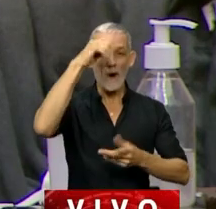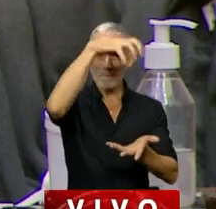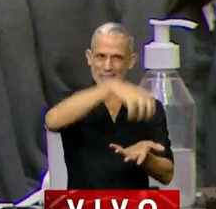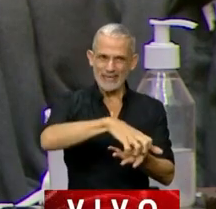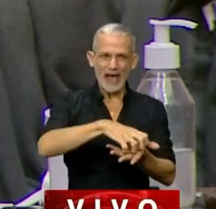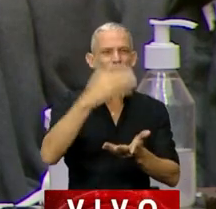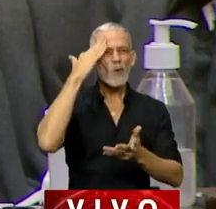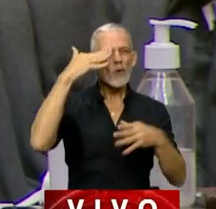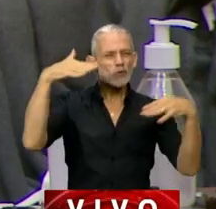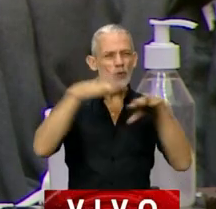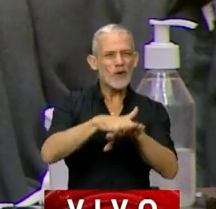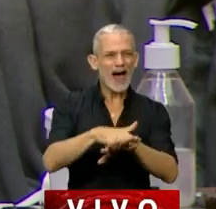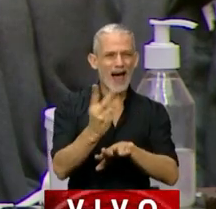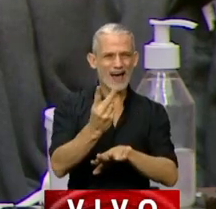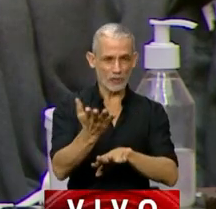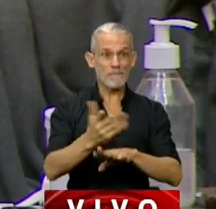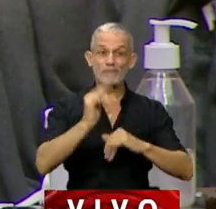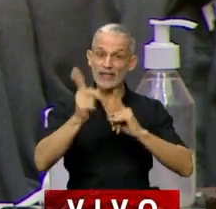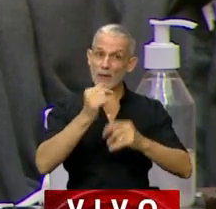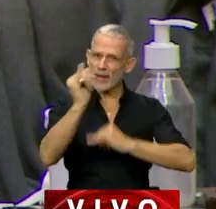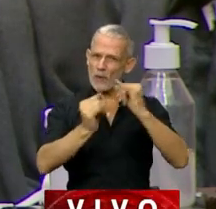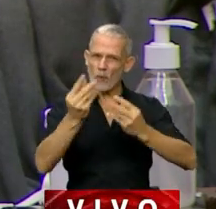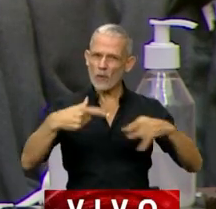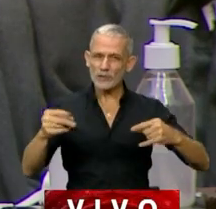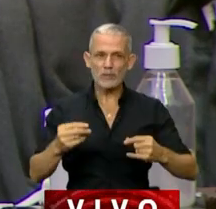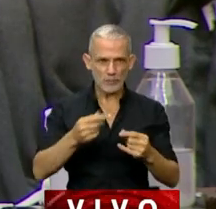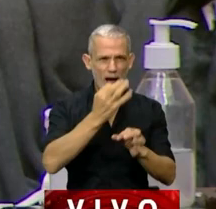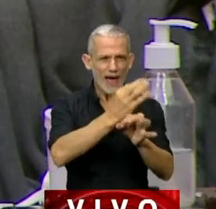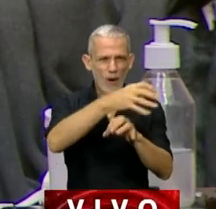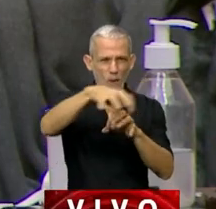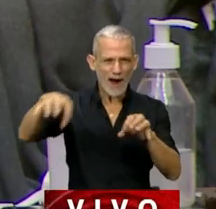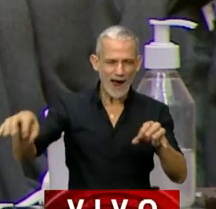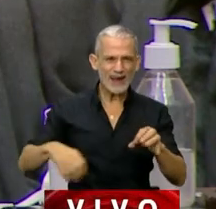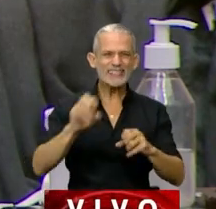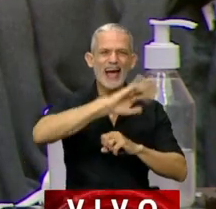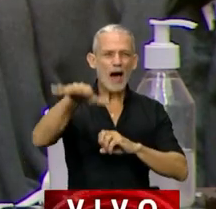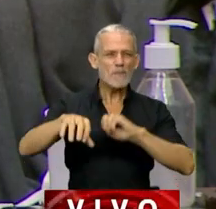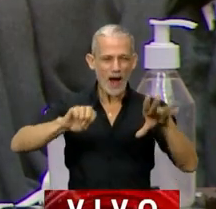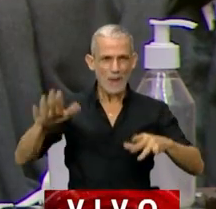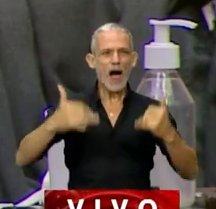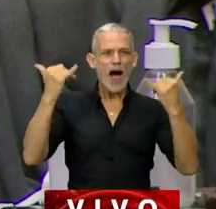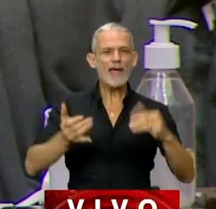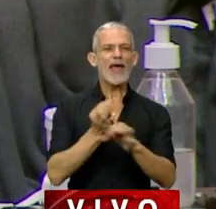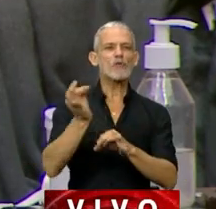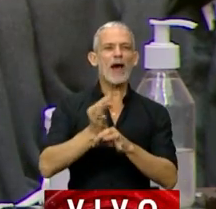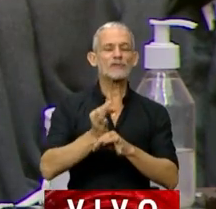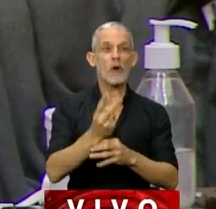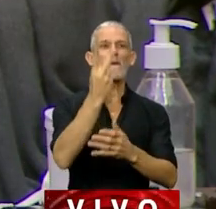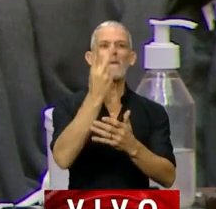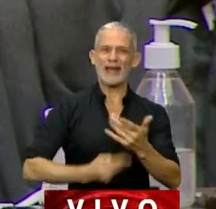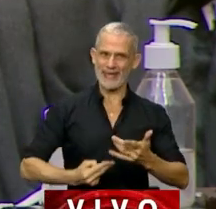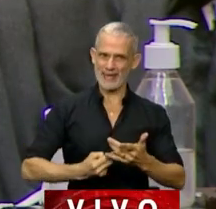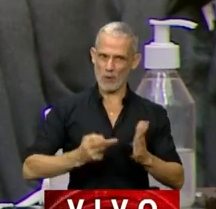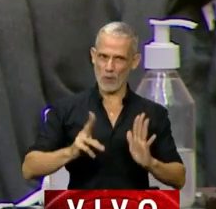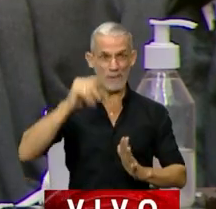hospital intercultural y también contarles que en muchas escuelas rurales contamos con la educación